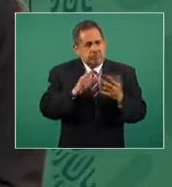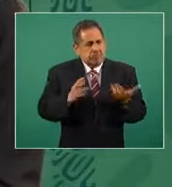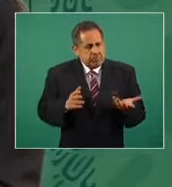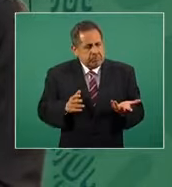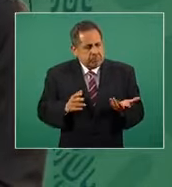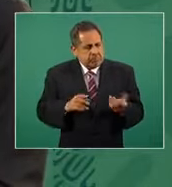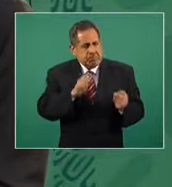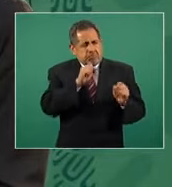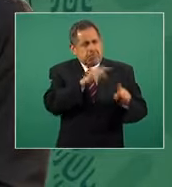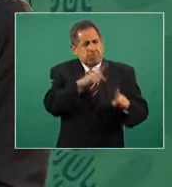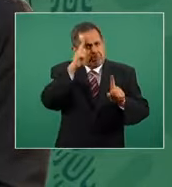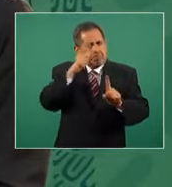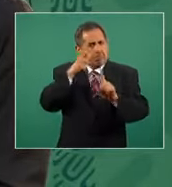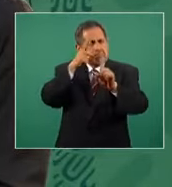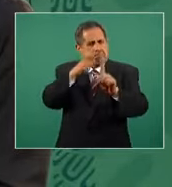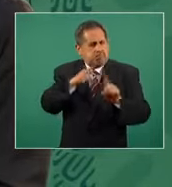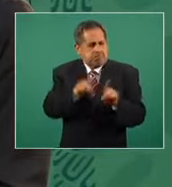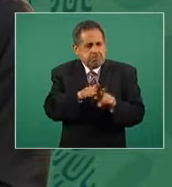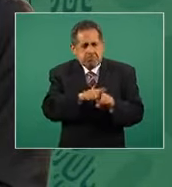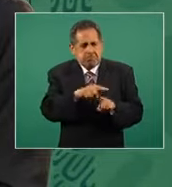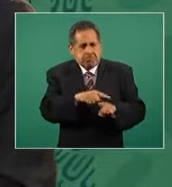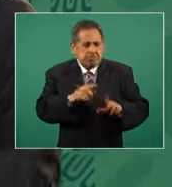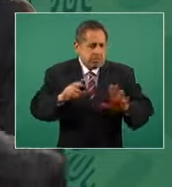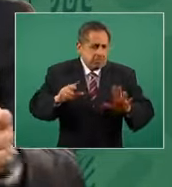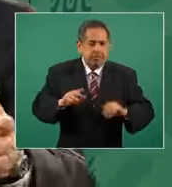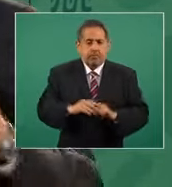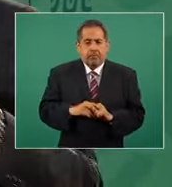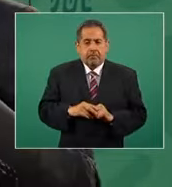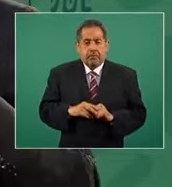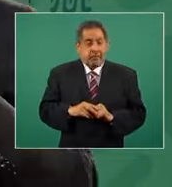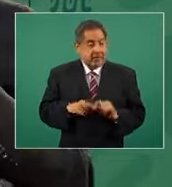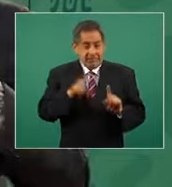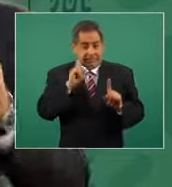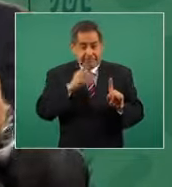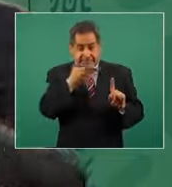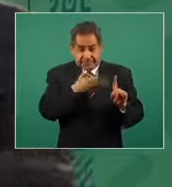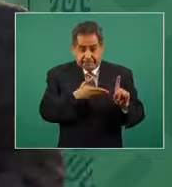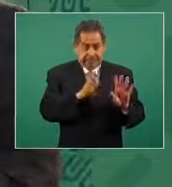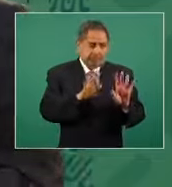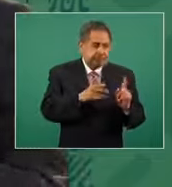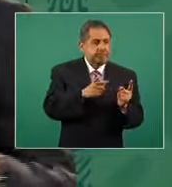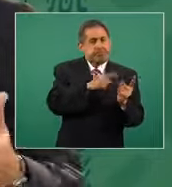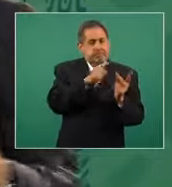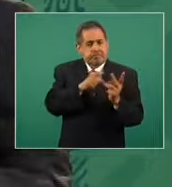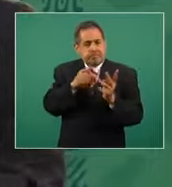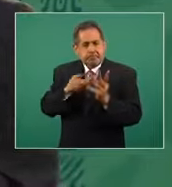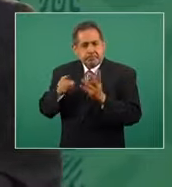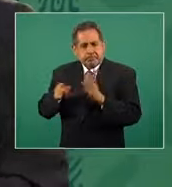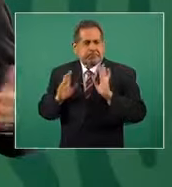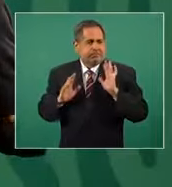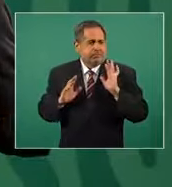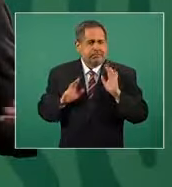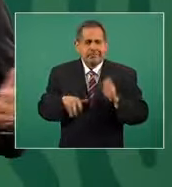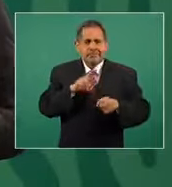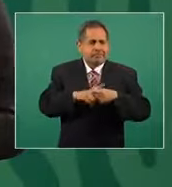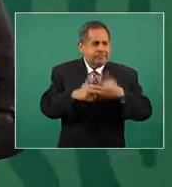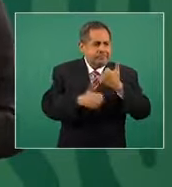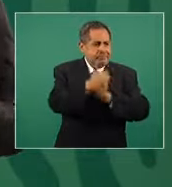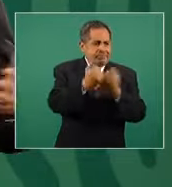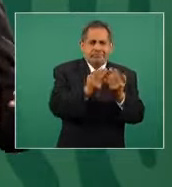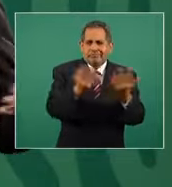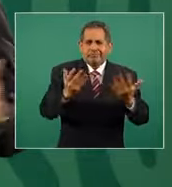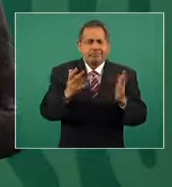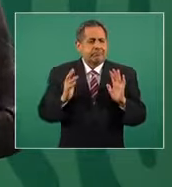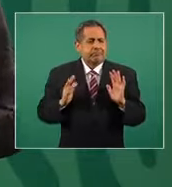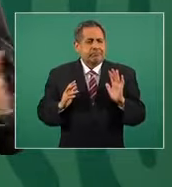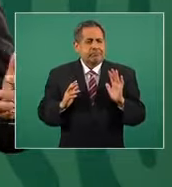el mismo cargo. Entonces, hay, como es natural, como